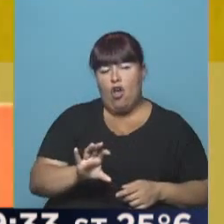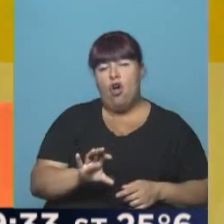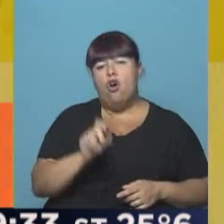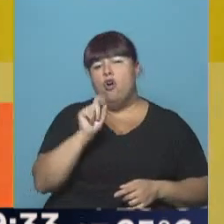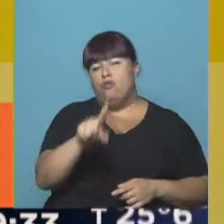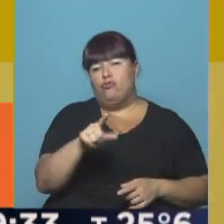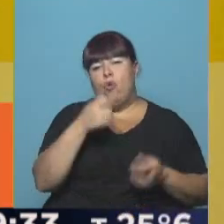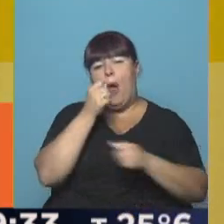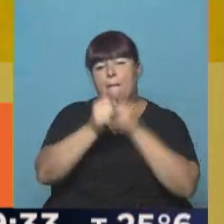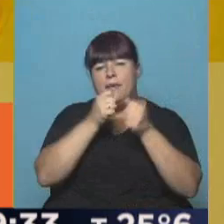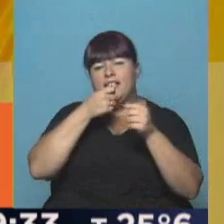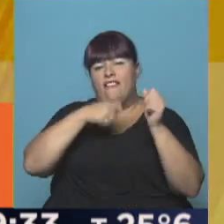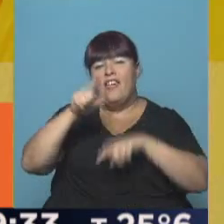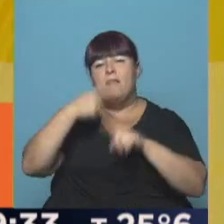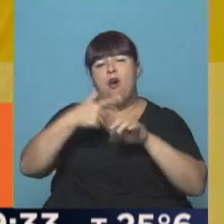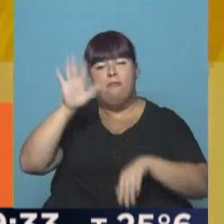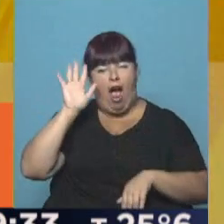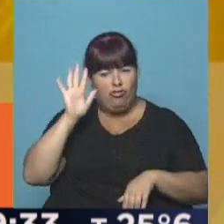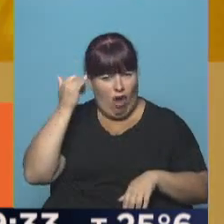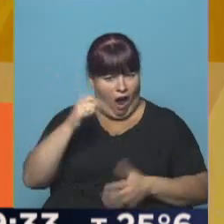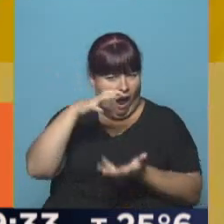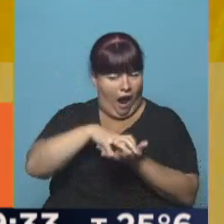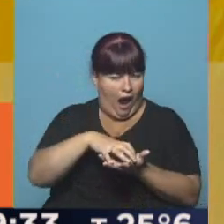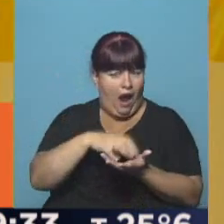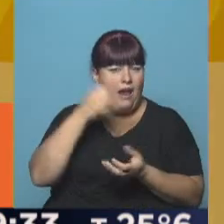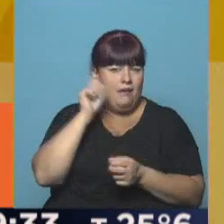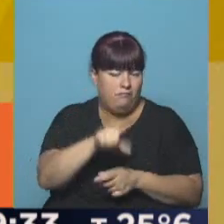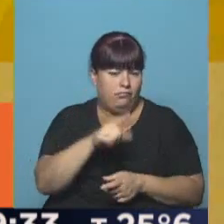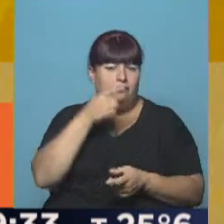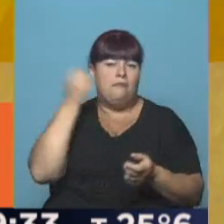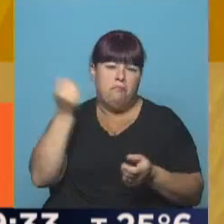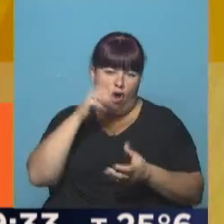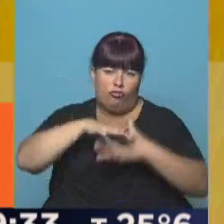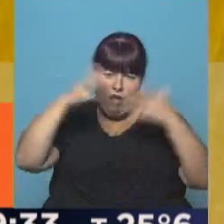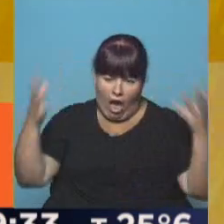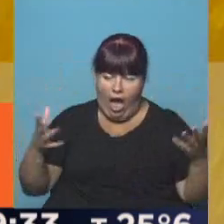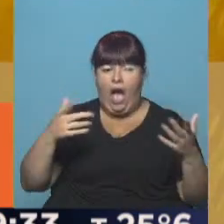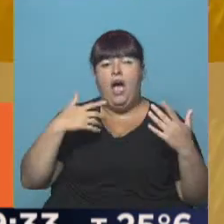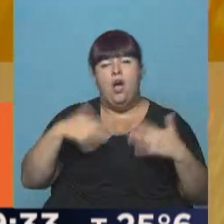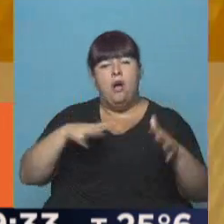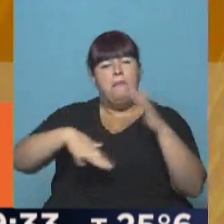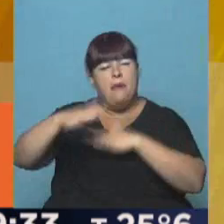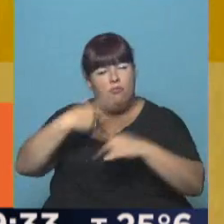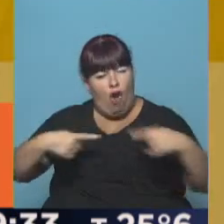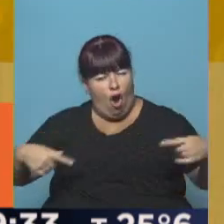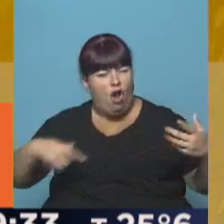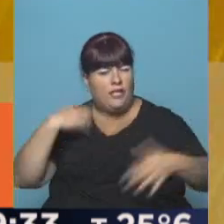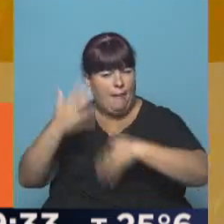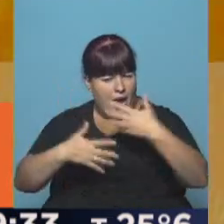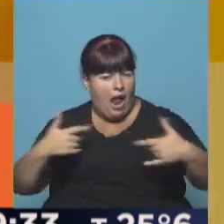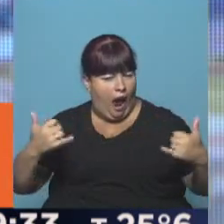su distribuidor su mayorista competente e importante hay un boomx de